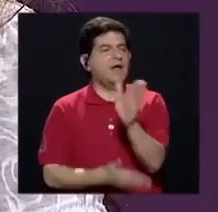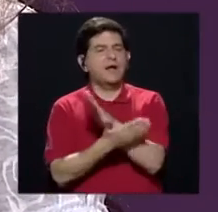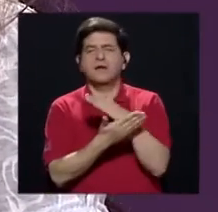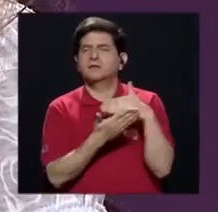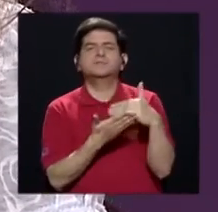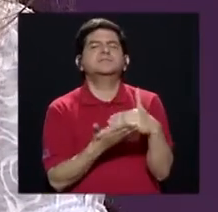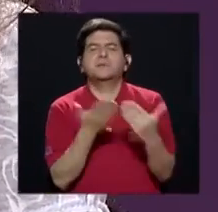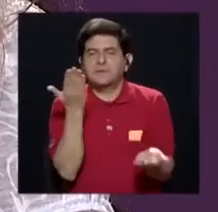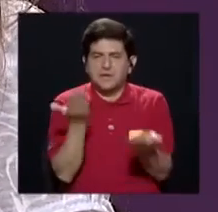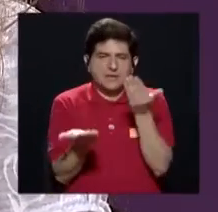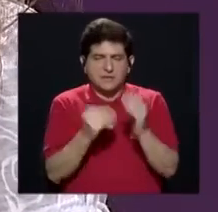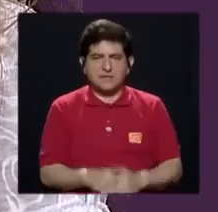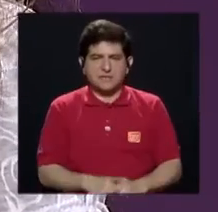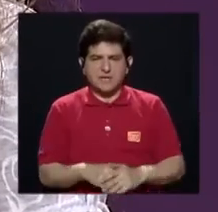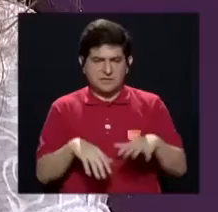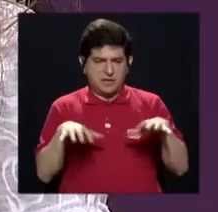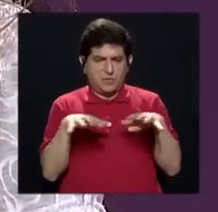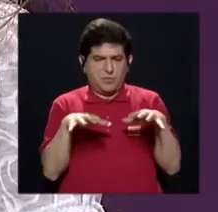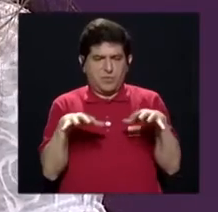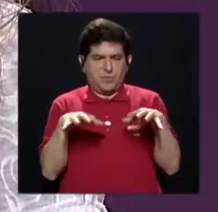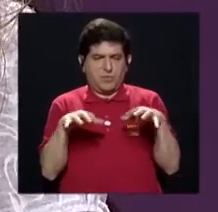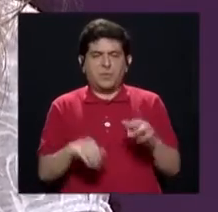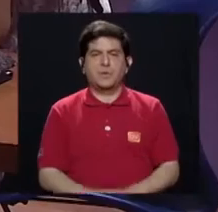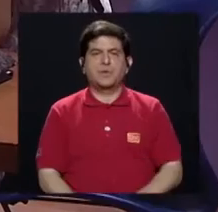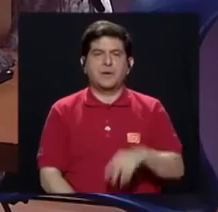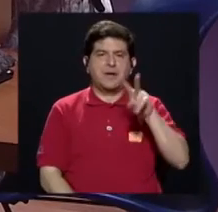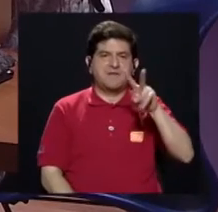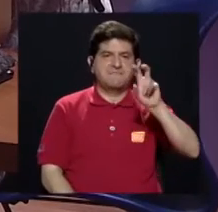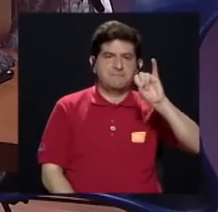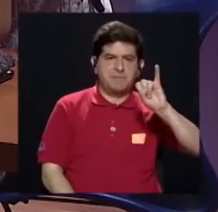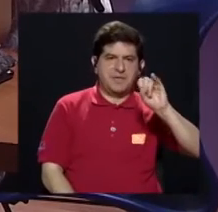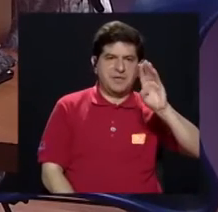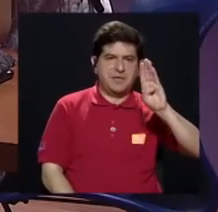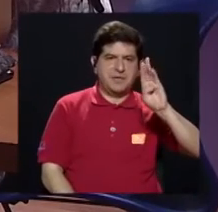de la vibración, del tema vibratorio?